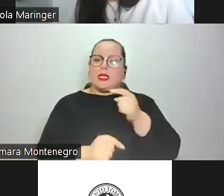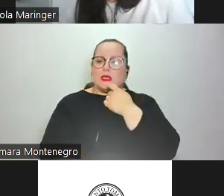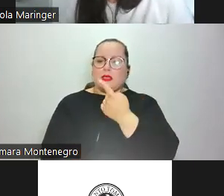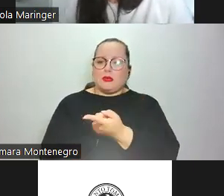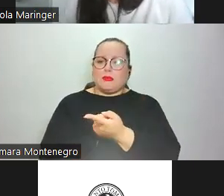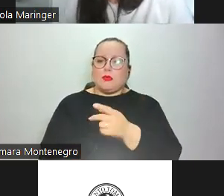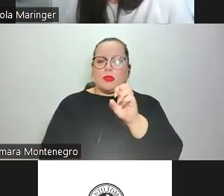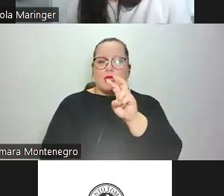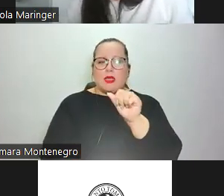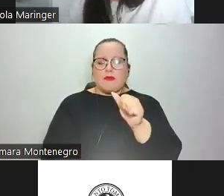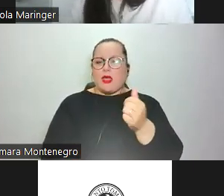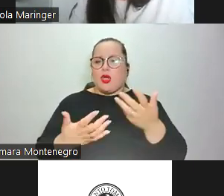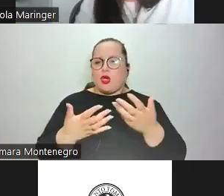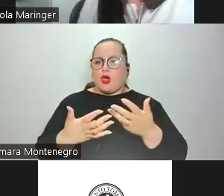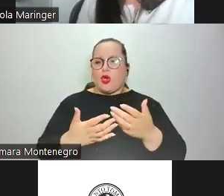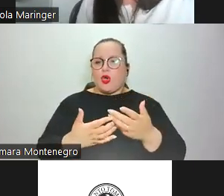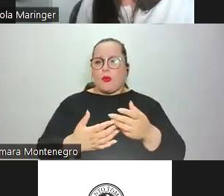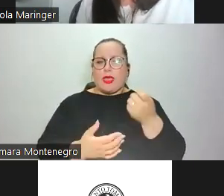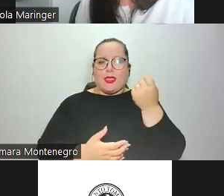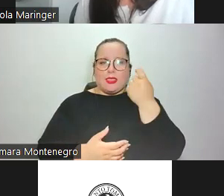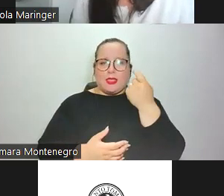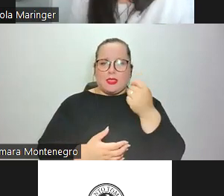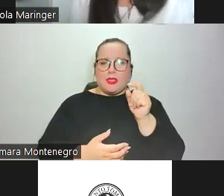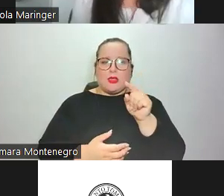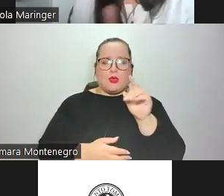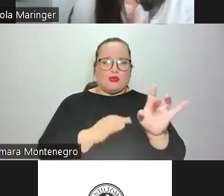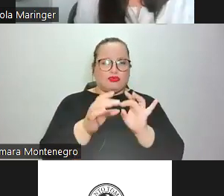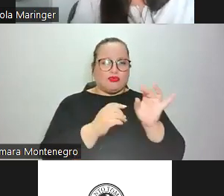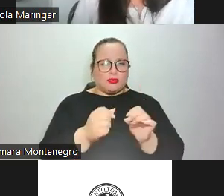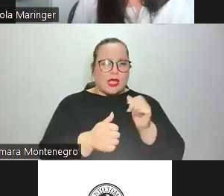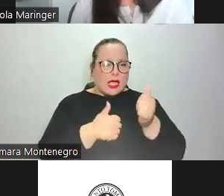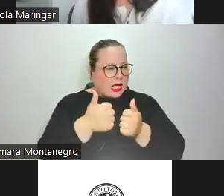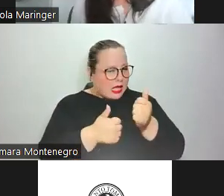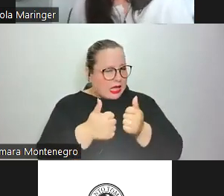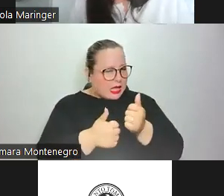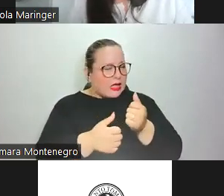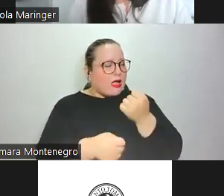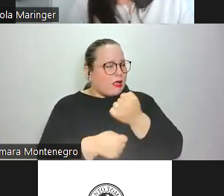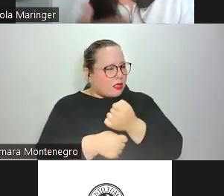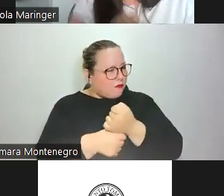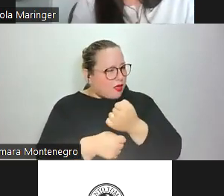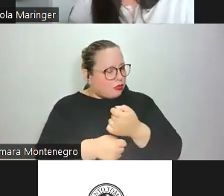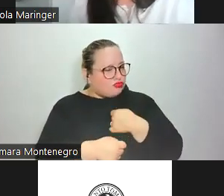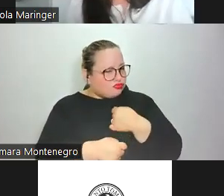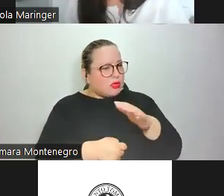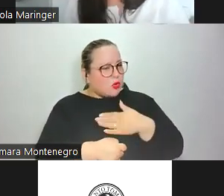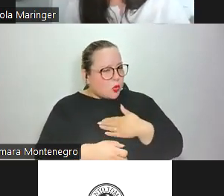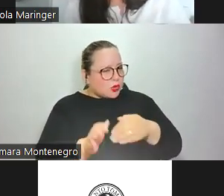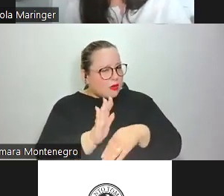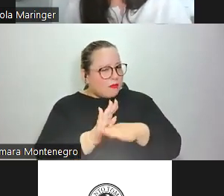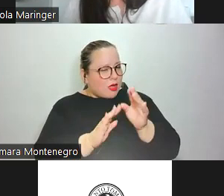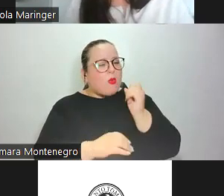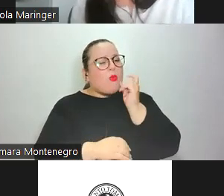Eva, ¿cómo fuiste tú dándote cuenta de tus preferencias laborales para llegar justamente a la forma de trabajo de